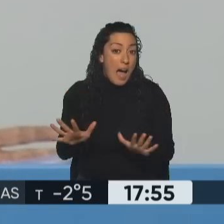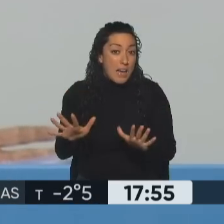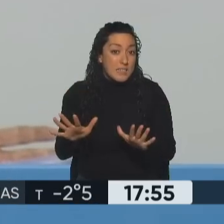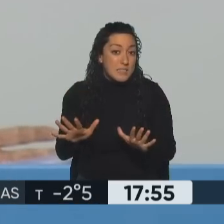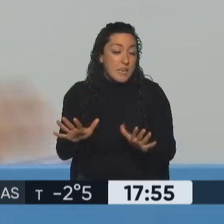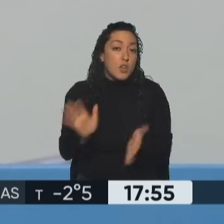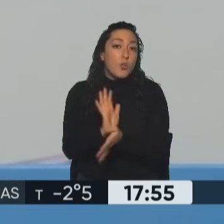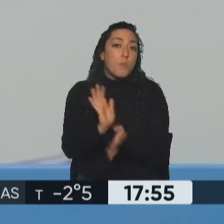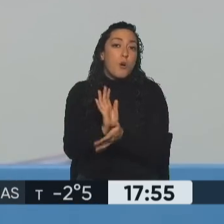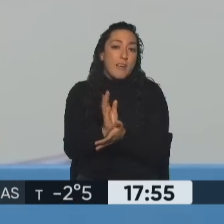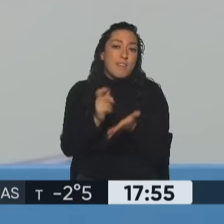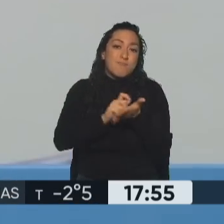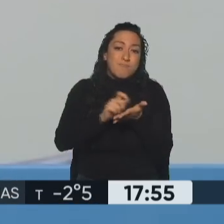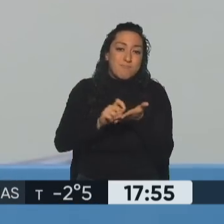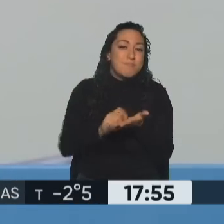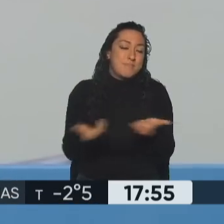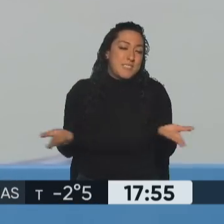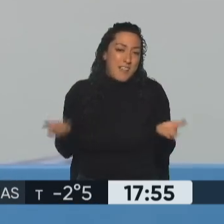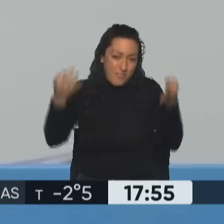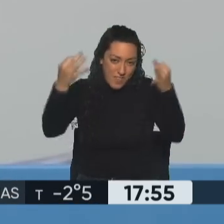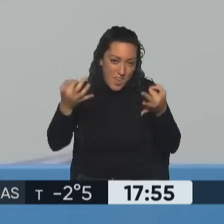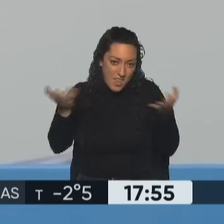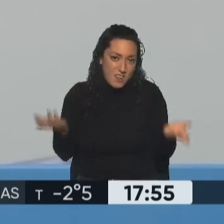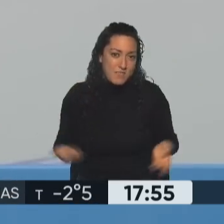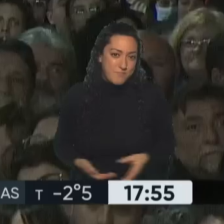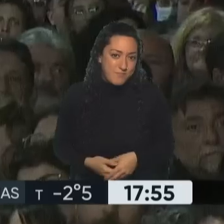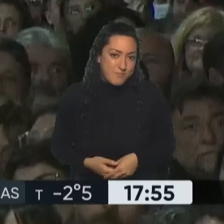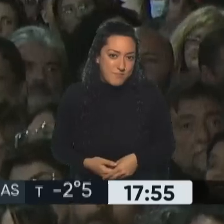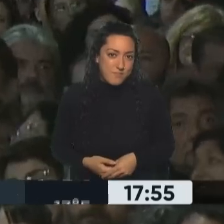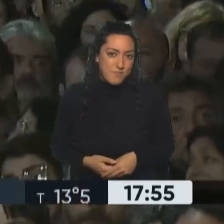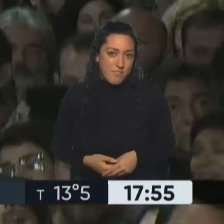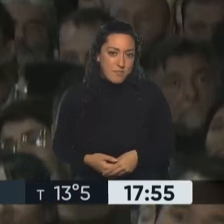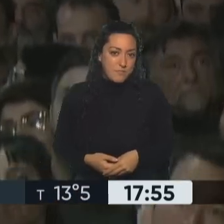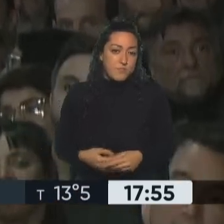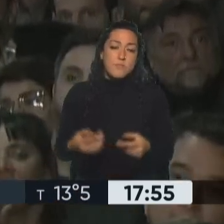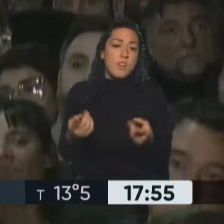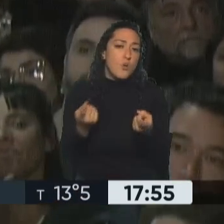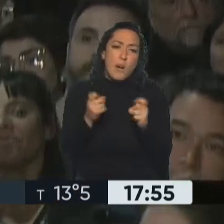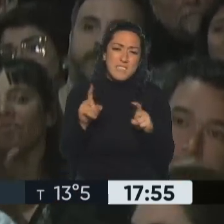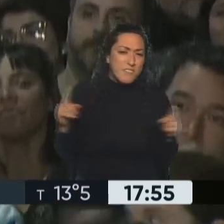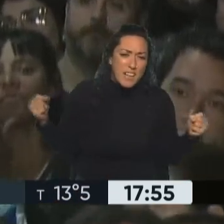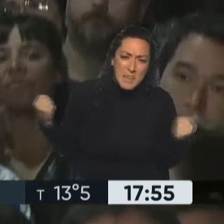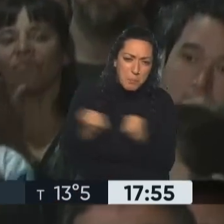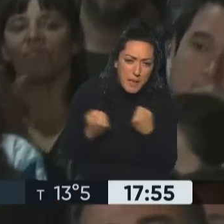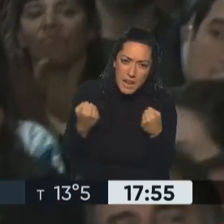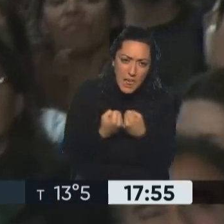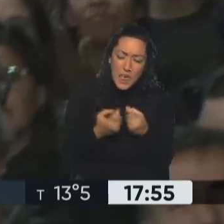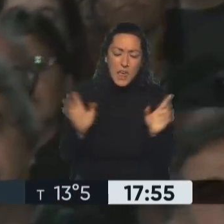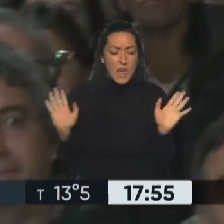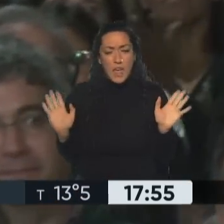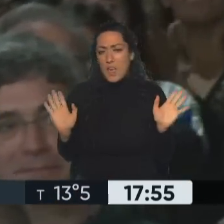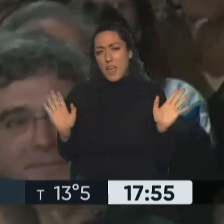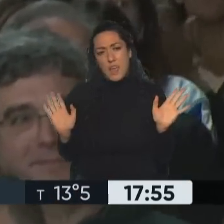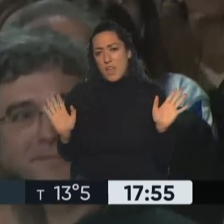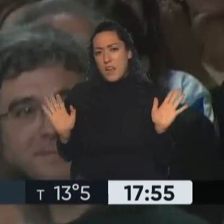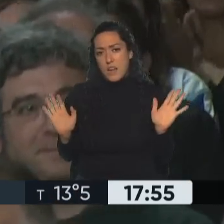la lapicera. Estas cosas son usar la lapicera. No hace falta pelearse,